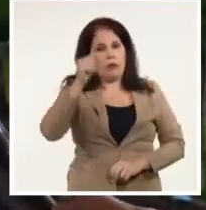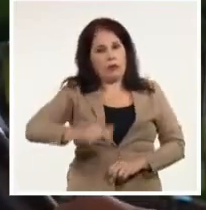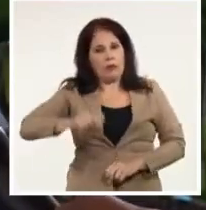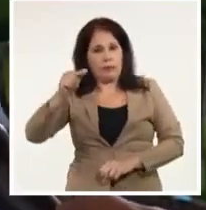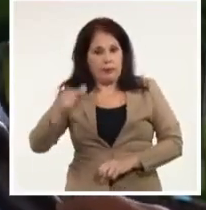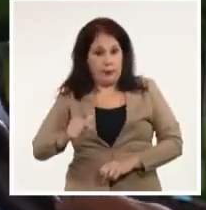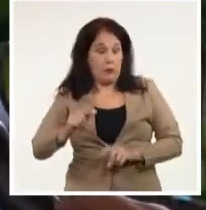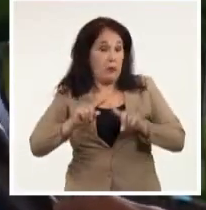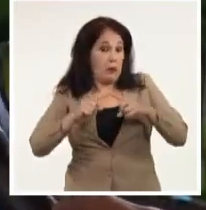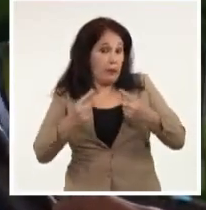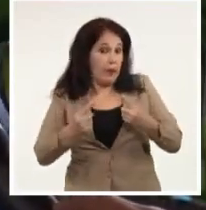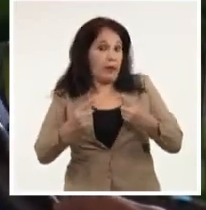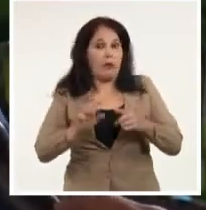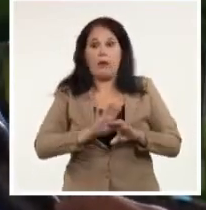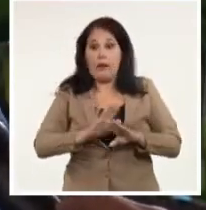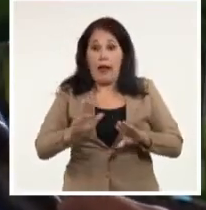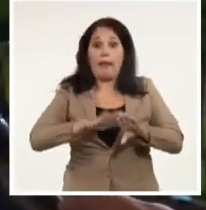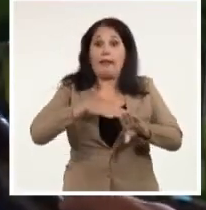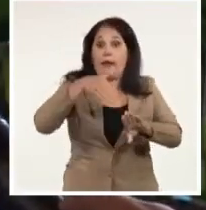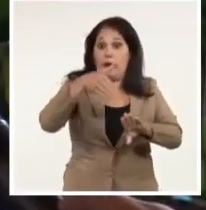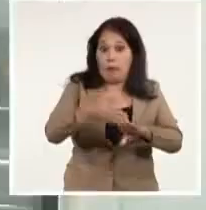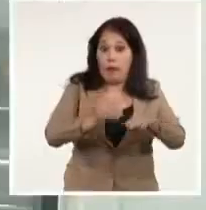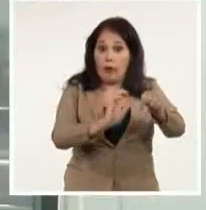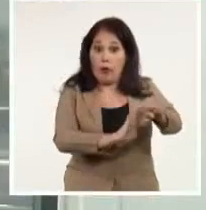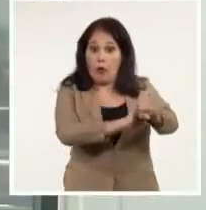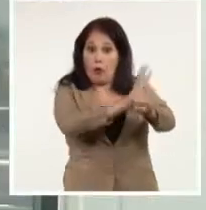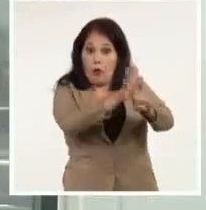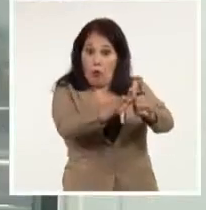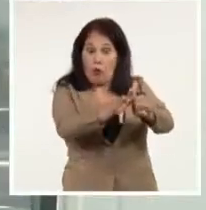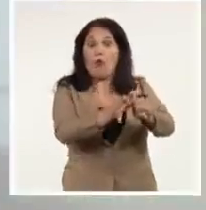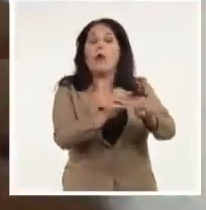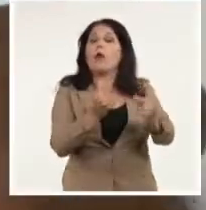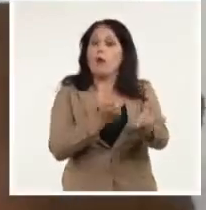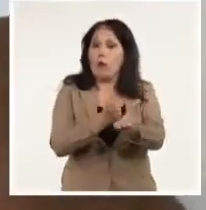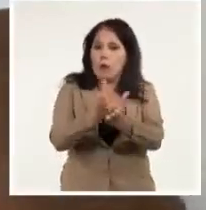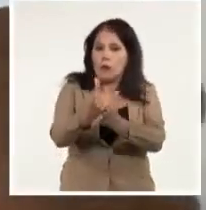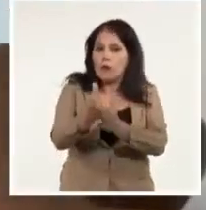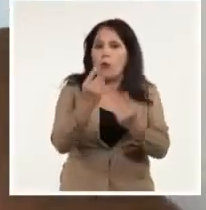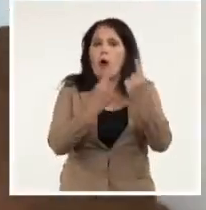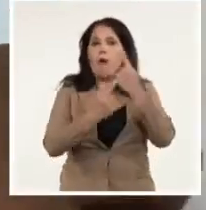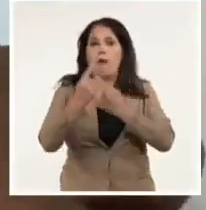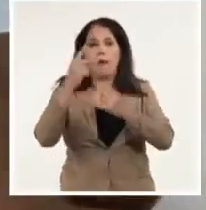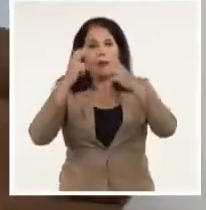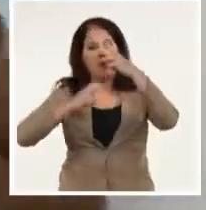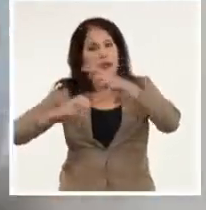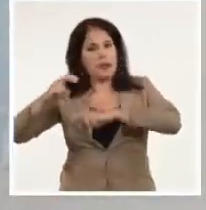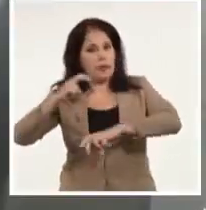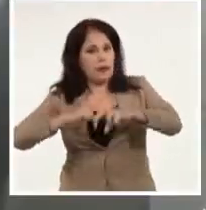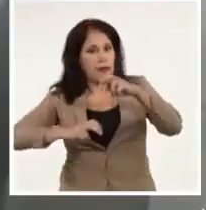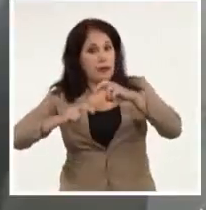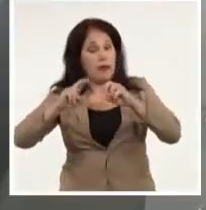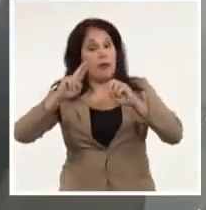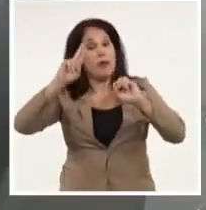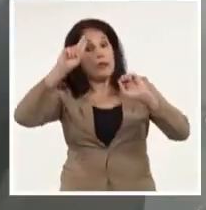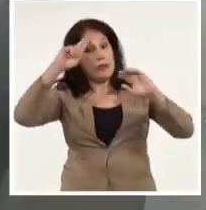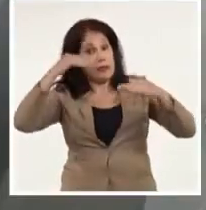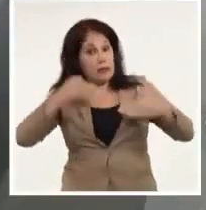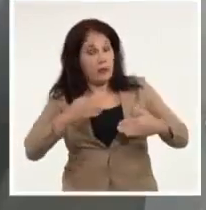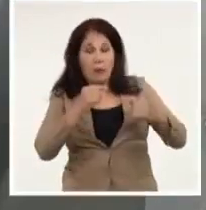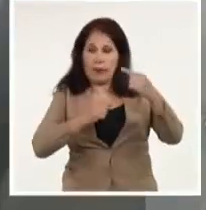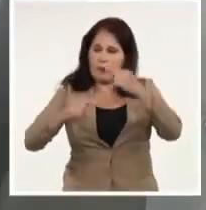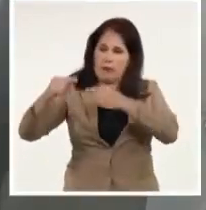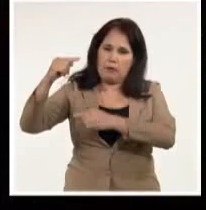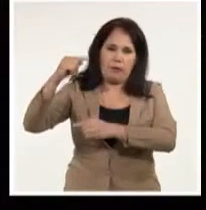innovación. Pero el resto de los temas de la ciencia como herramienta para el desarrollo de la